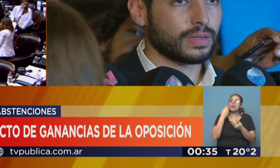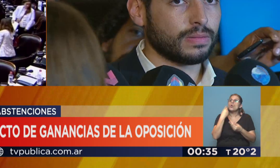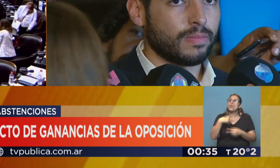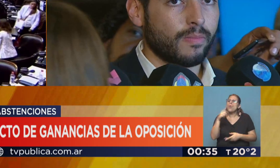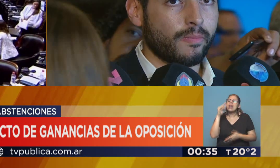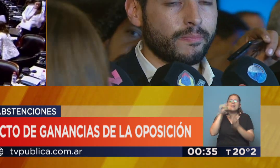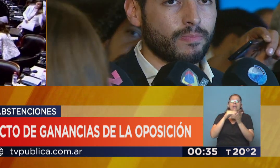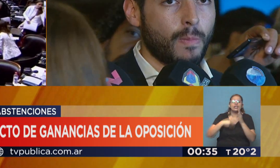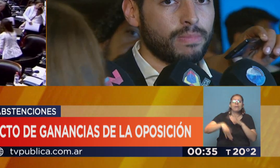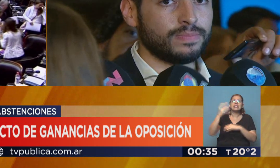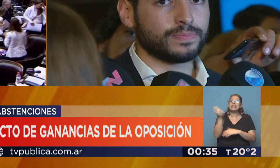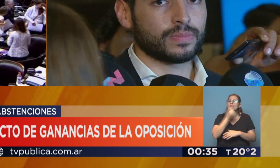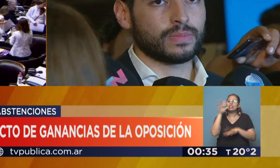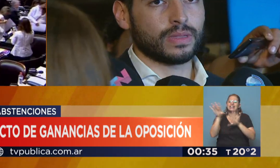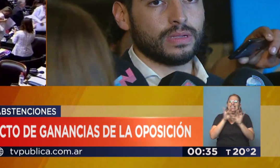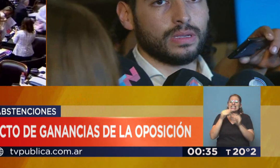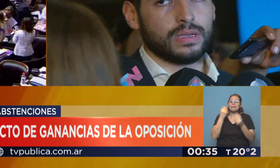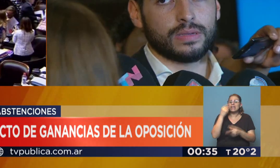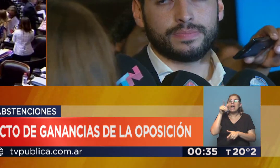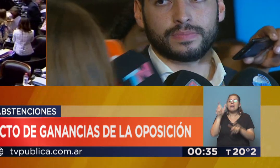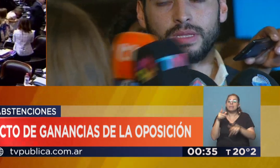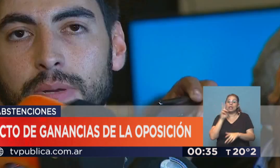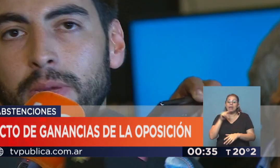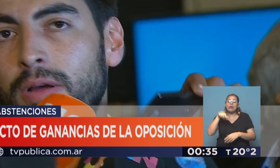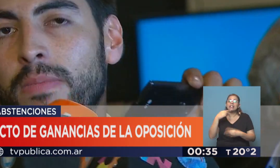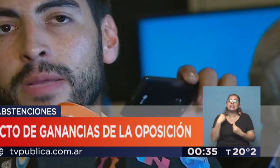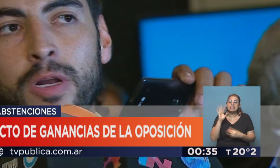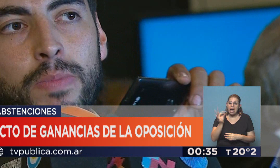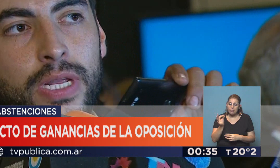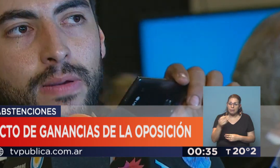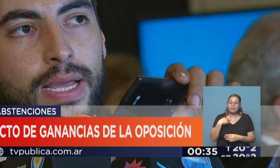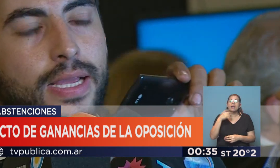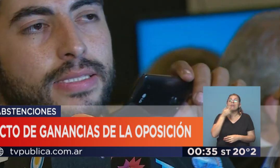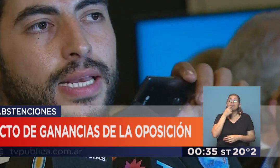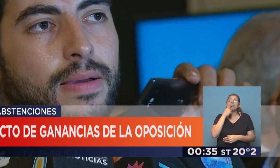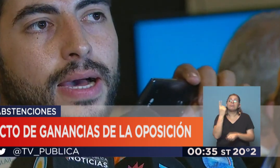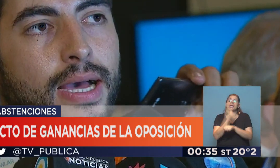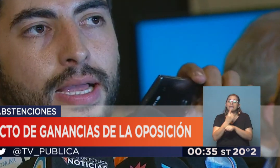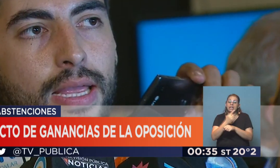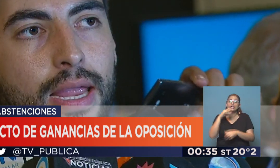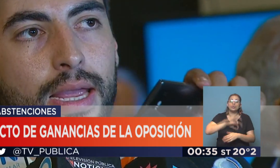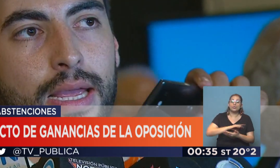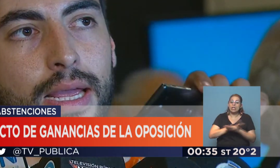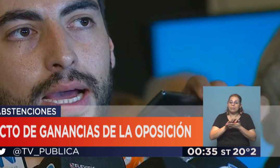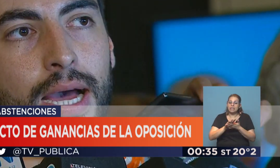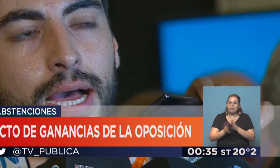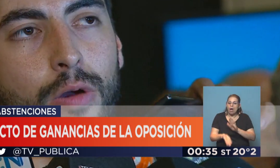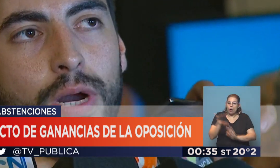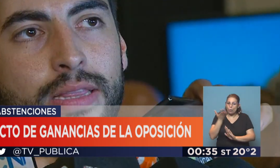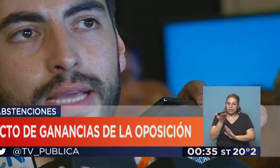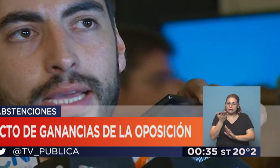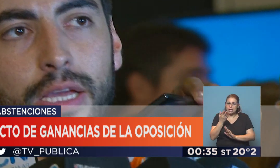más importantes, los detalles más importantes para que la gente que nos está viendo tenga en cuenta? Primero, el mínimo no imponible, que se eleva